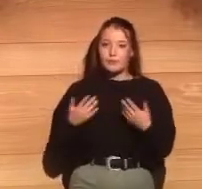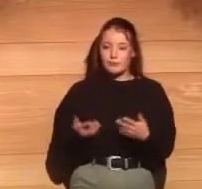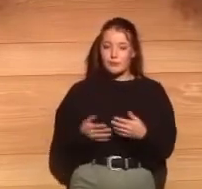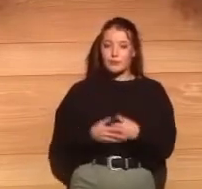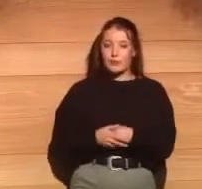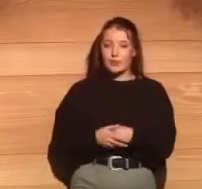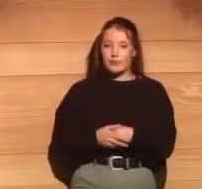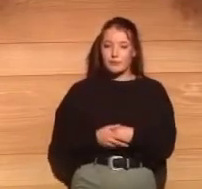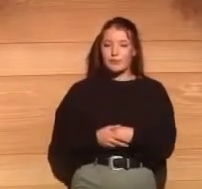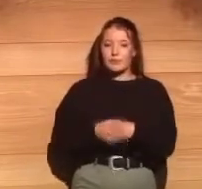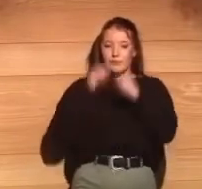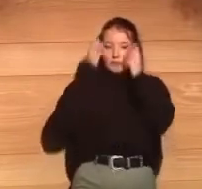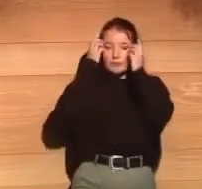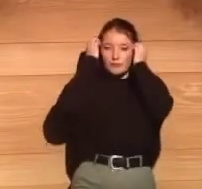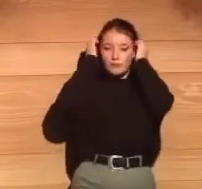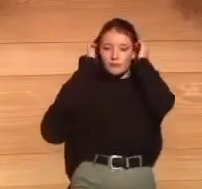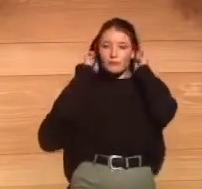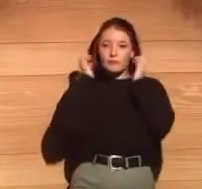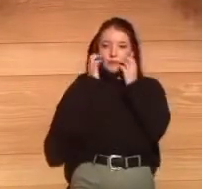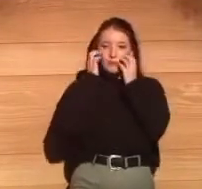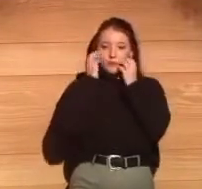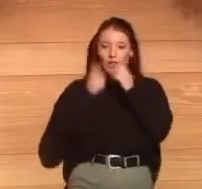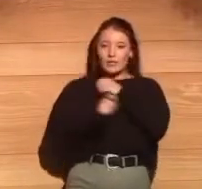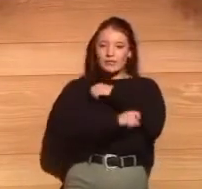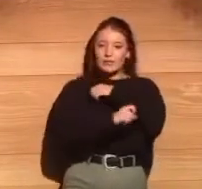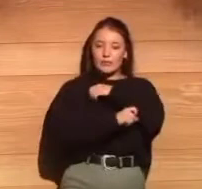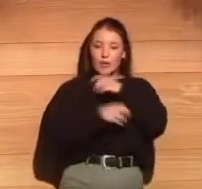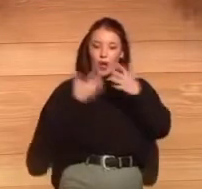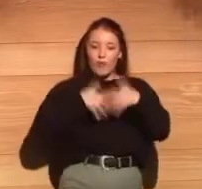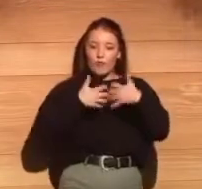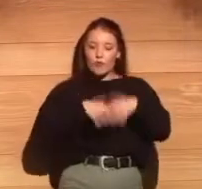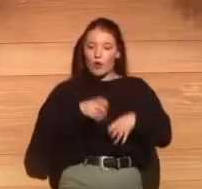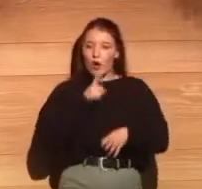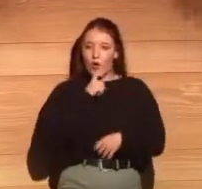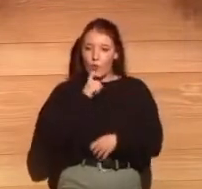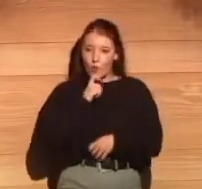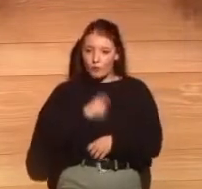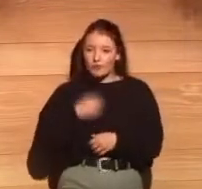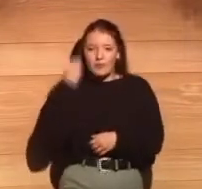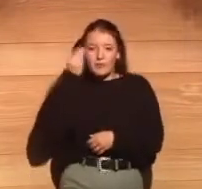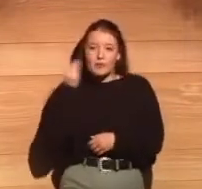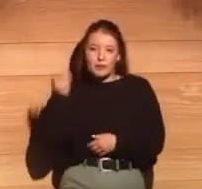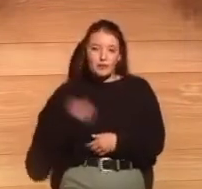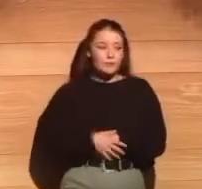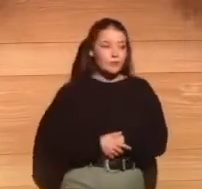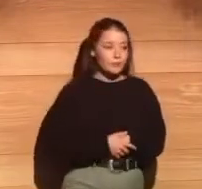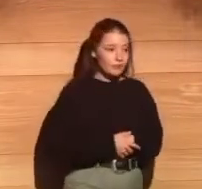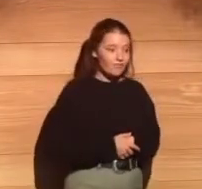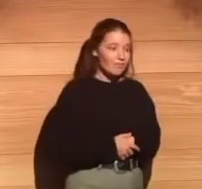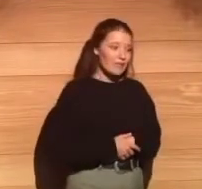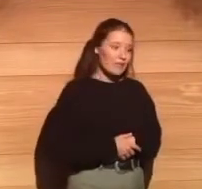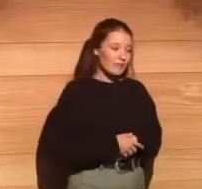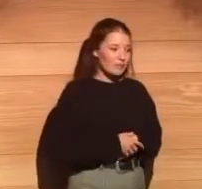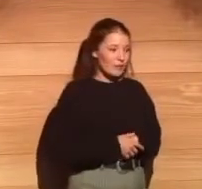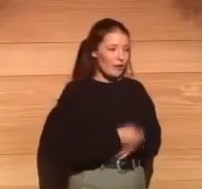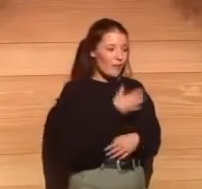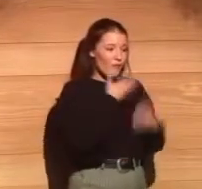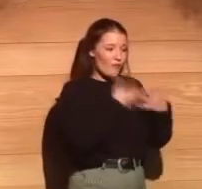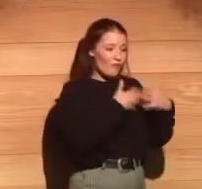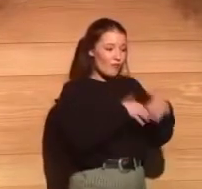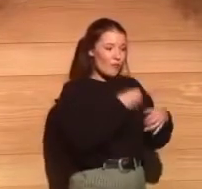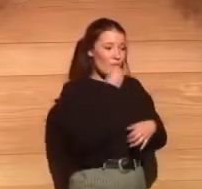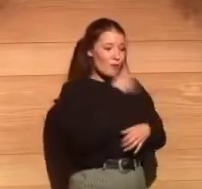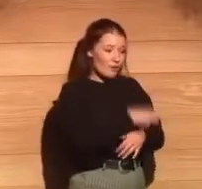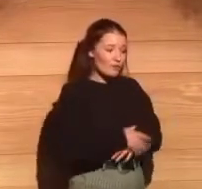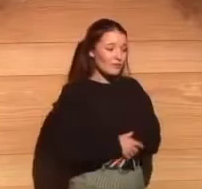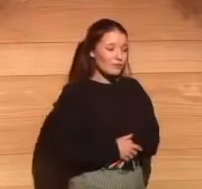que está funcionando ese tipo de estrategia estos días? Pues lamentablemente funciona muy bien para el que las lleva adelante. Mira, hoy